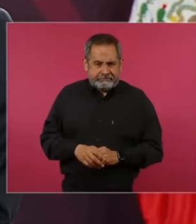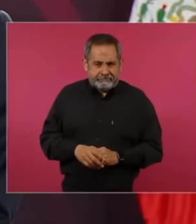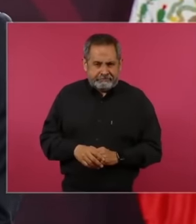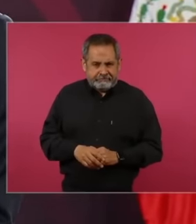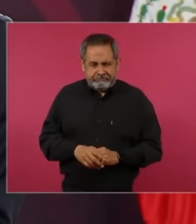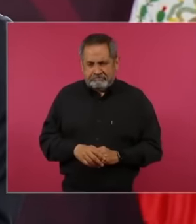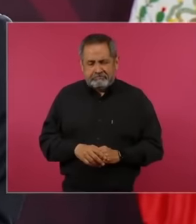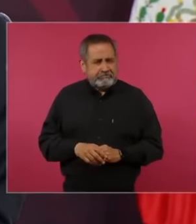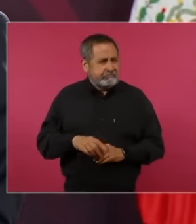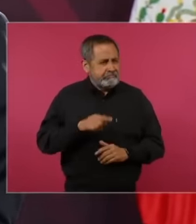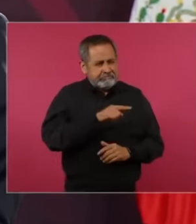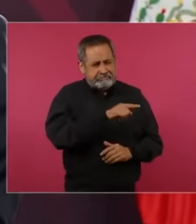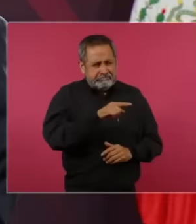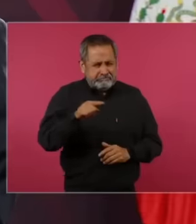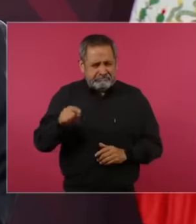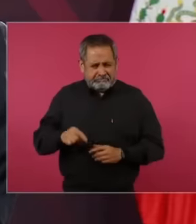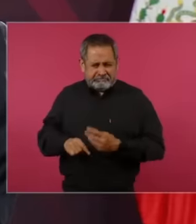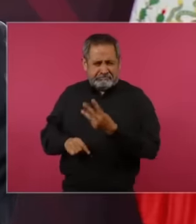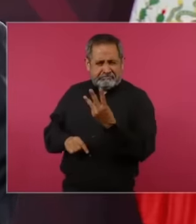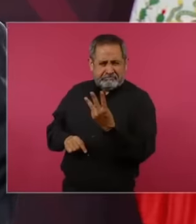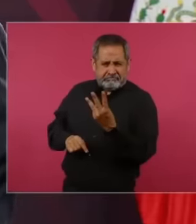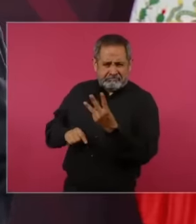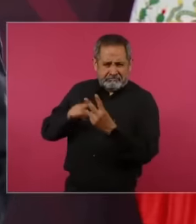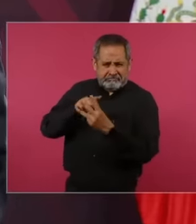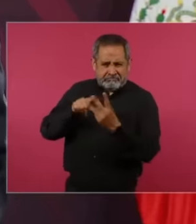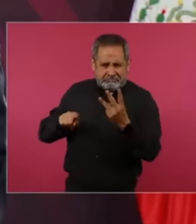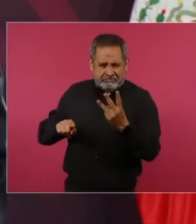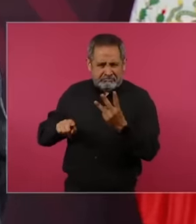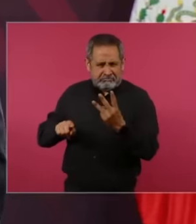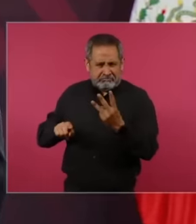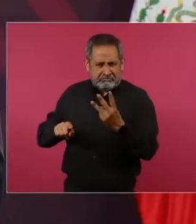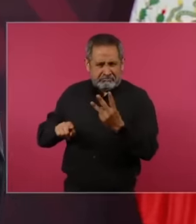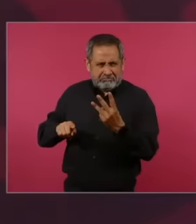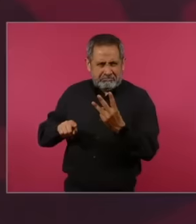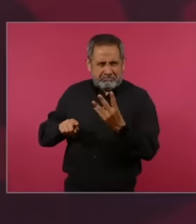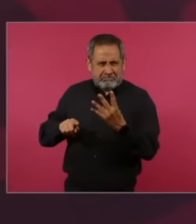no más, mejores gobernantes del mundo.